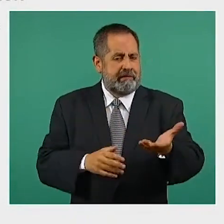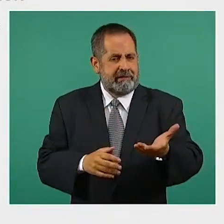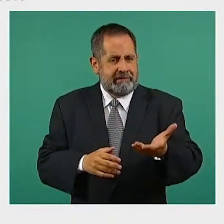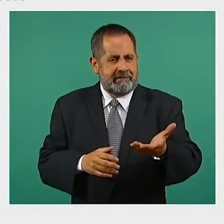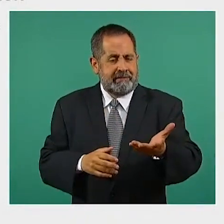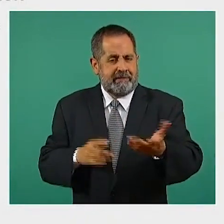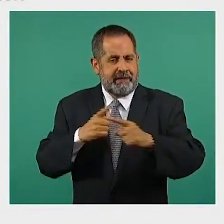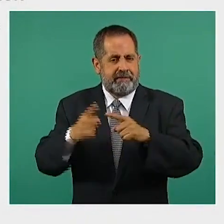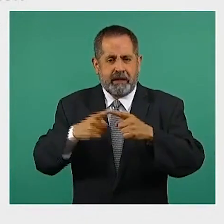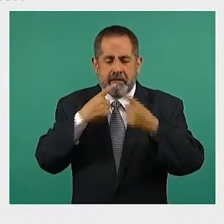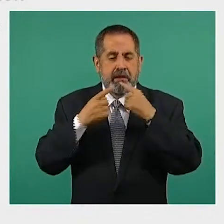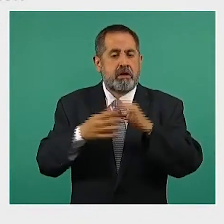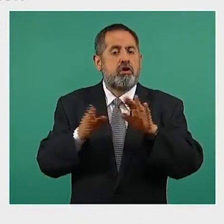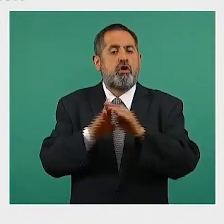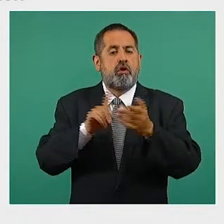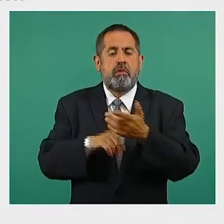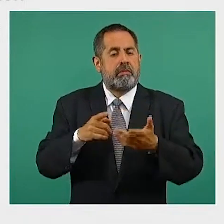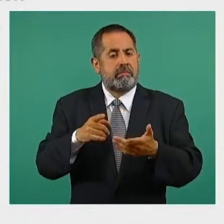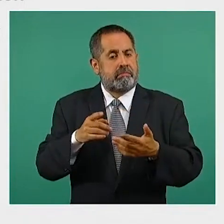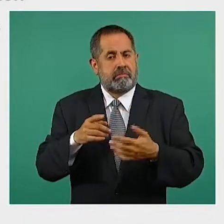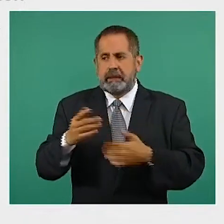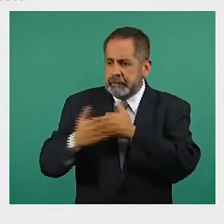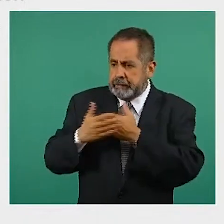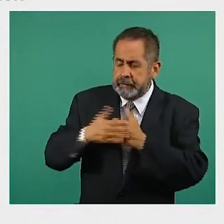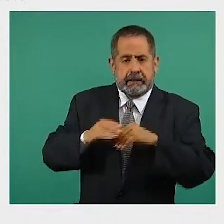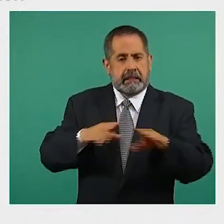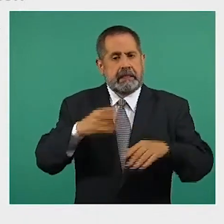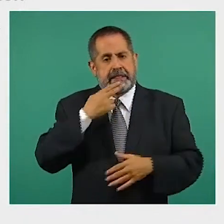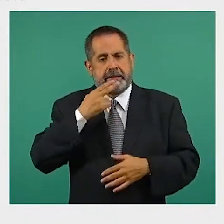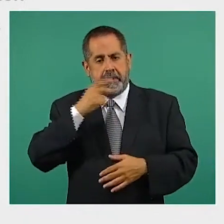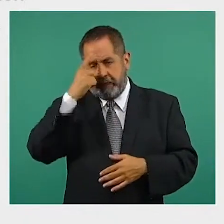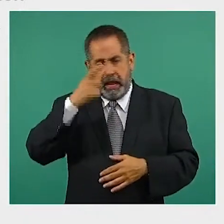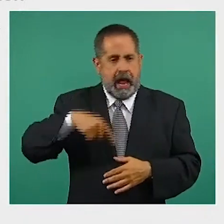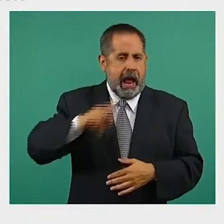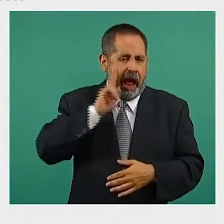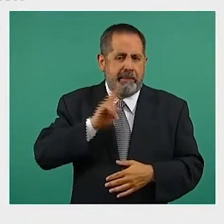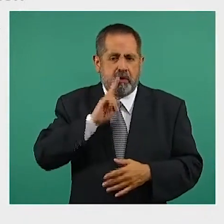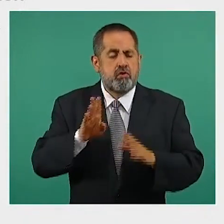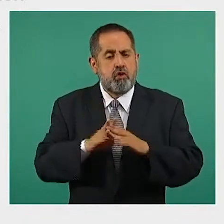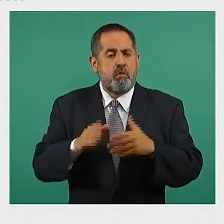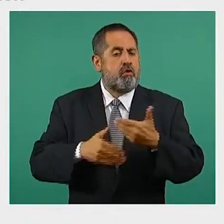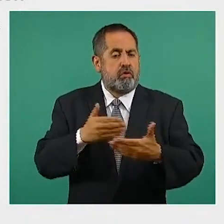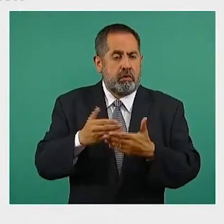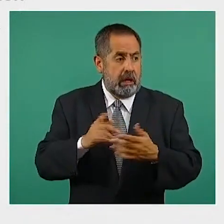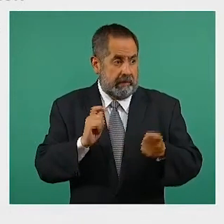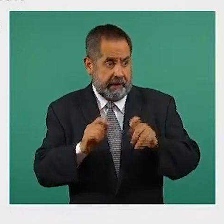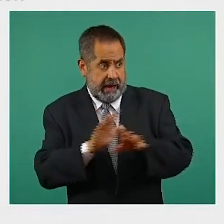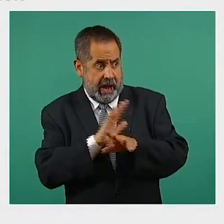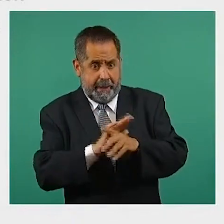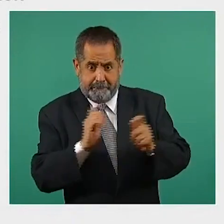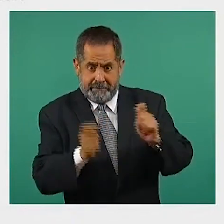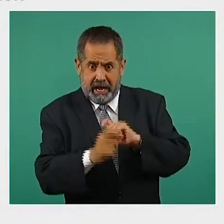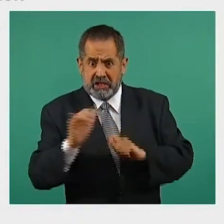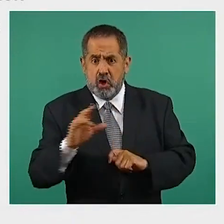de estos eventos también es relevante para ver exactamente qué tan, si tenemos que hacer modificaciones o